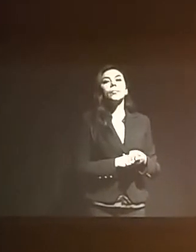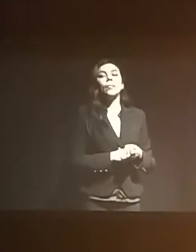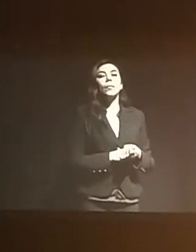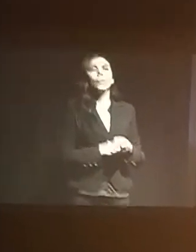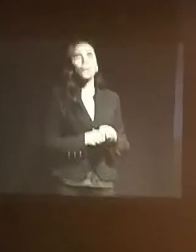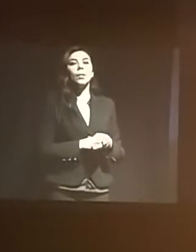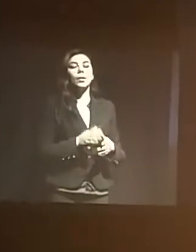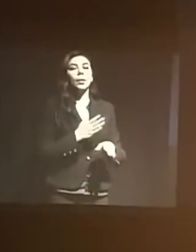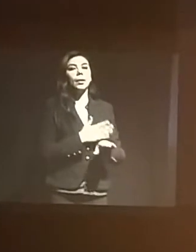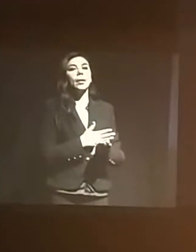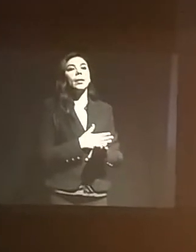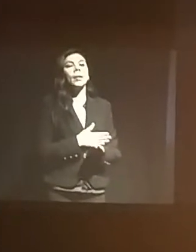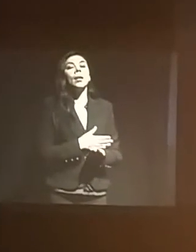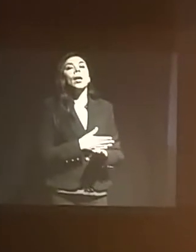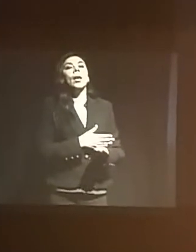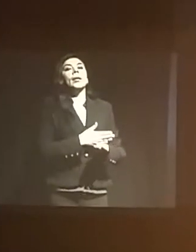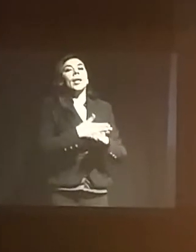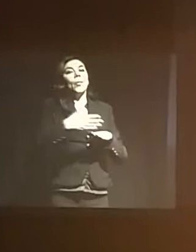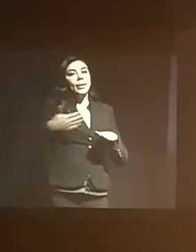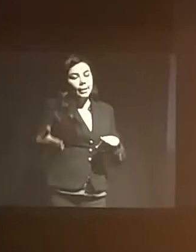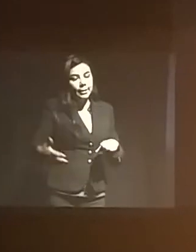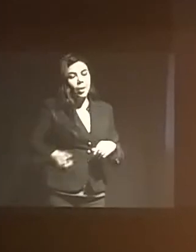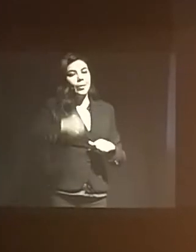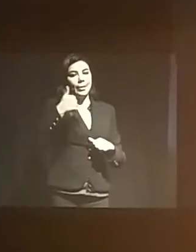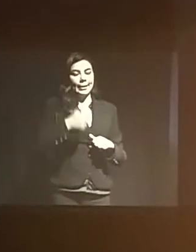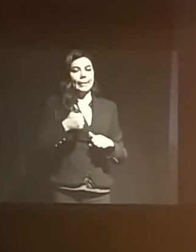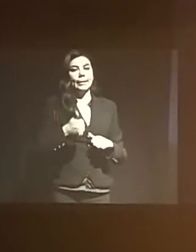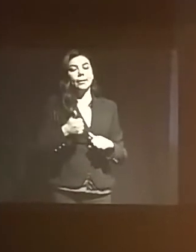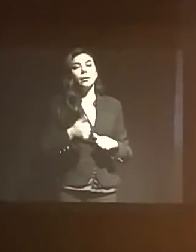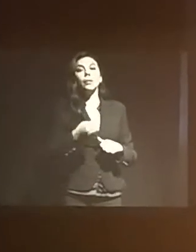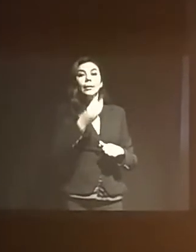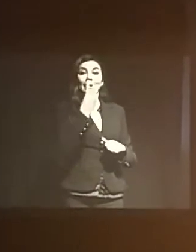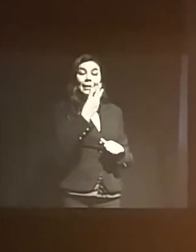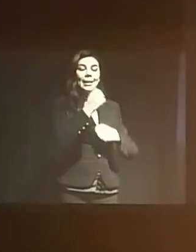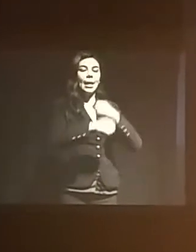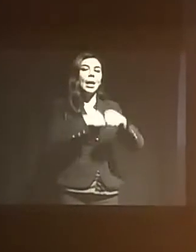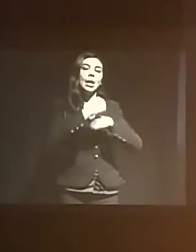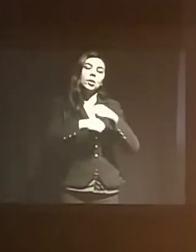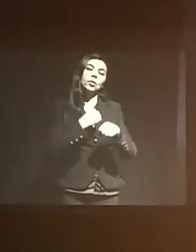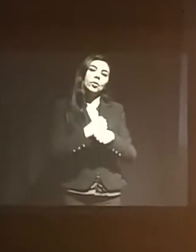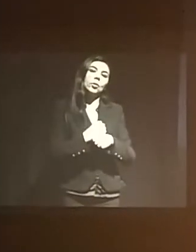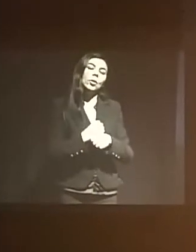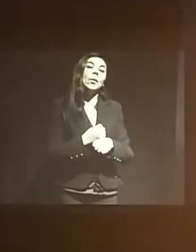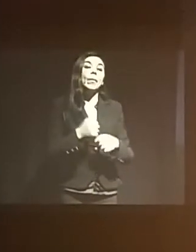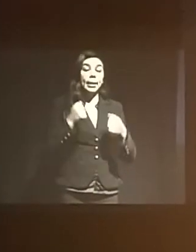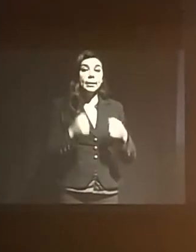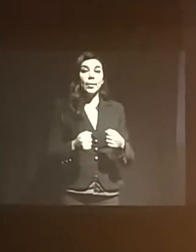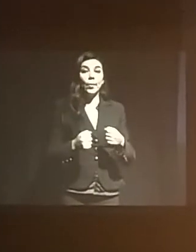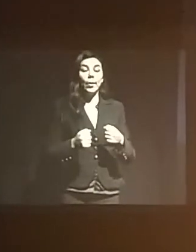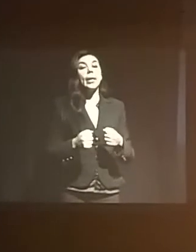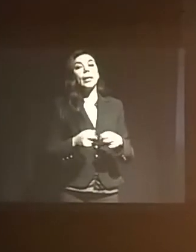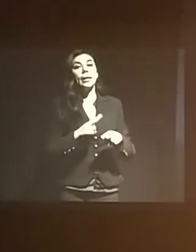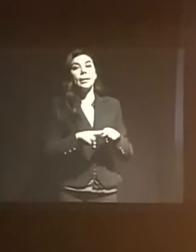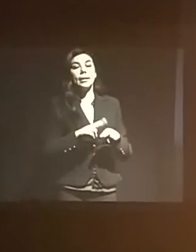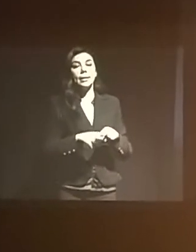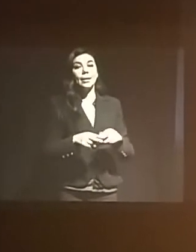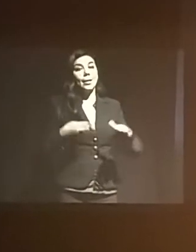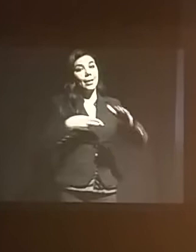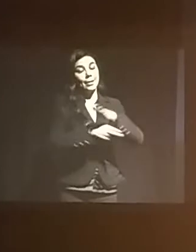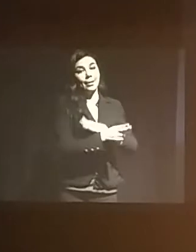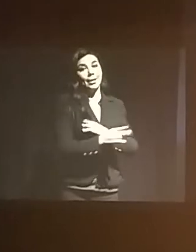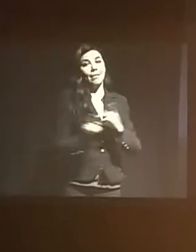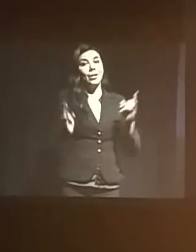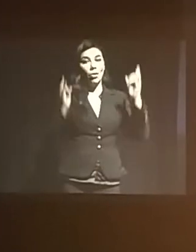Estamos atrasados, pero va a salir. La ordenanza, como ya vimos, nos daba 3 años para que las edificaciones empezaran a hacer un proceso de